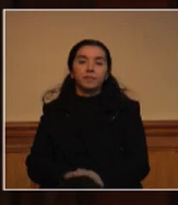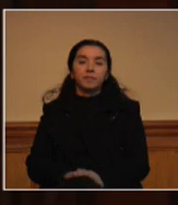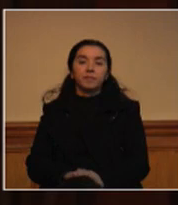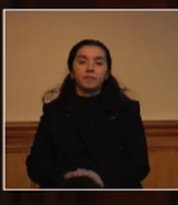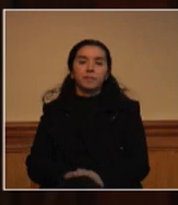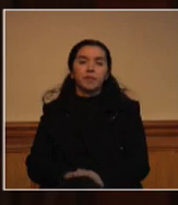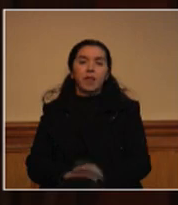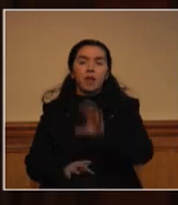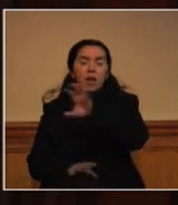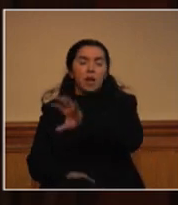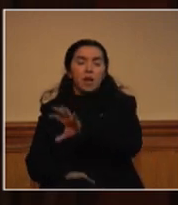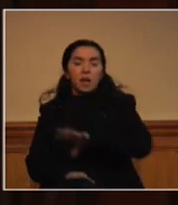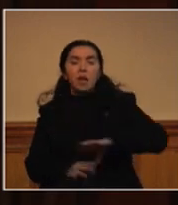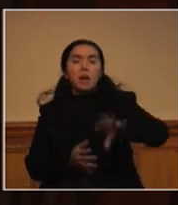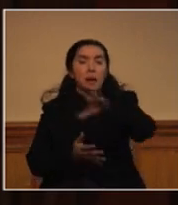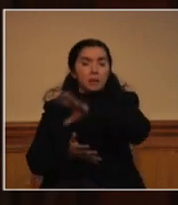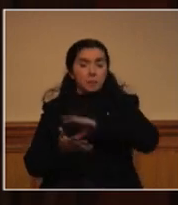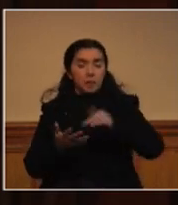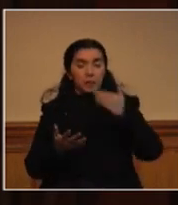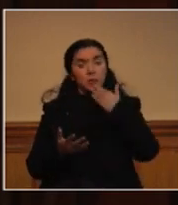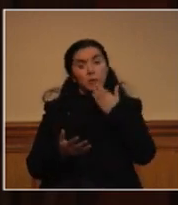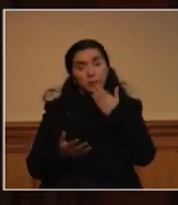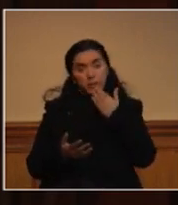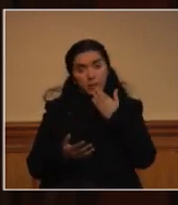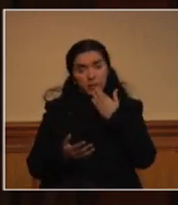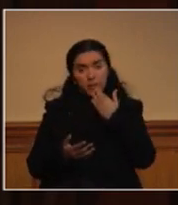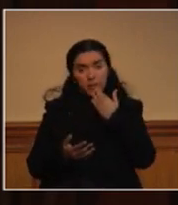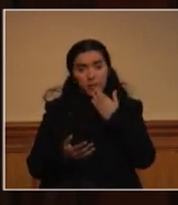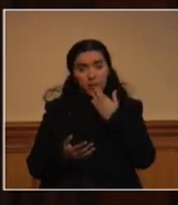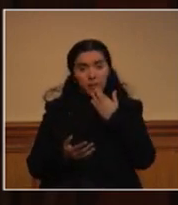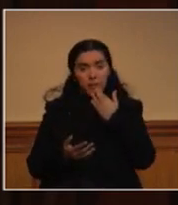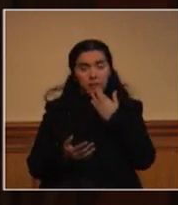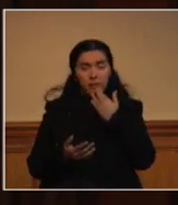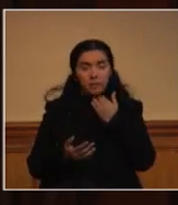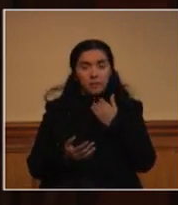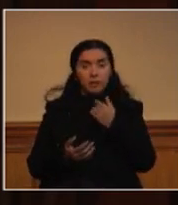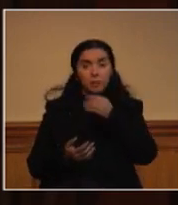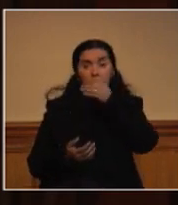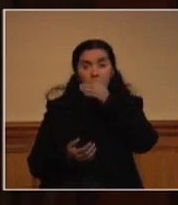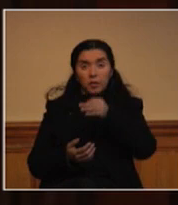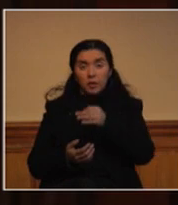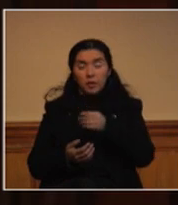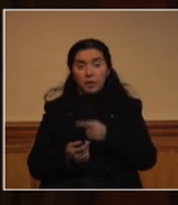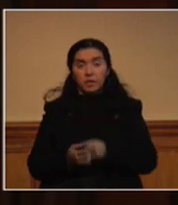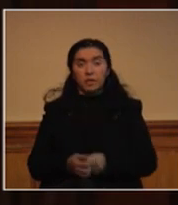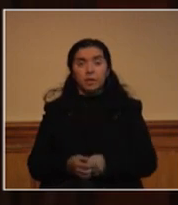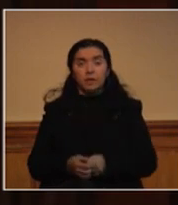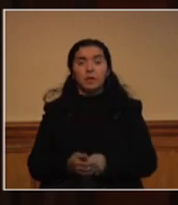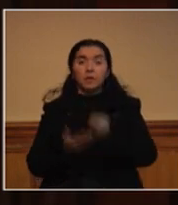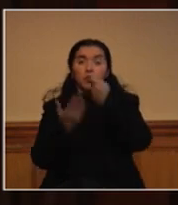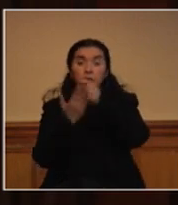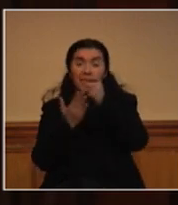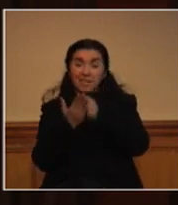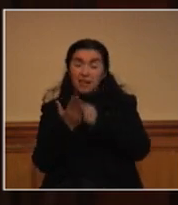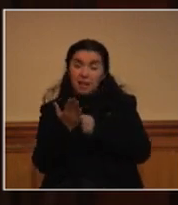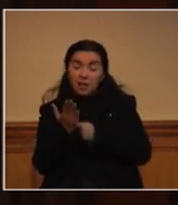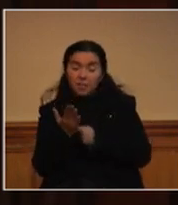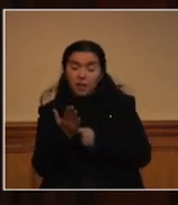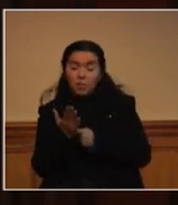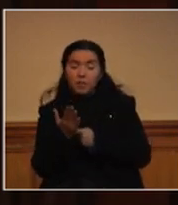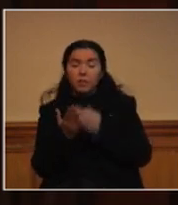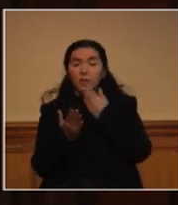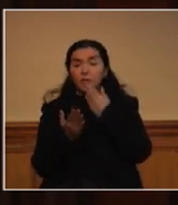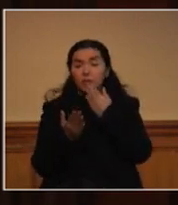Un aspecto también sobre el que me gustaría insistir es en el que hemos dicho que no todos están evaluados, por lo que también necesitan